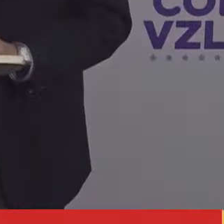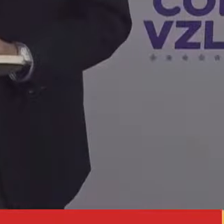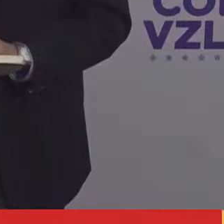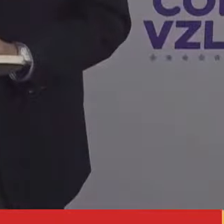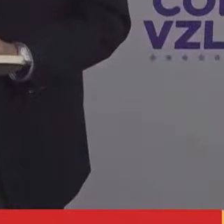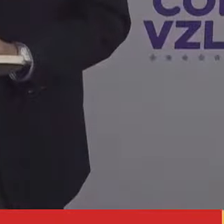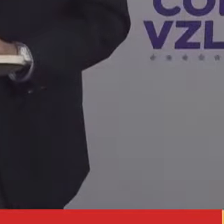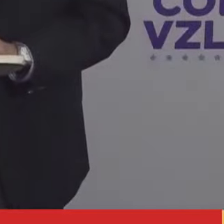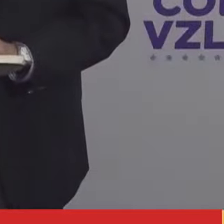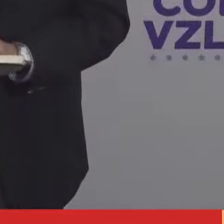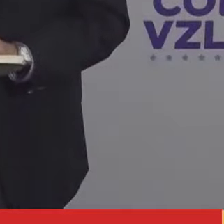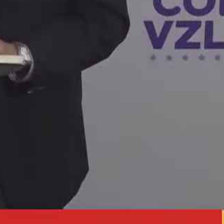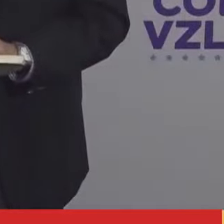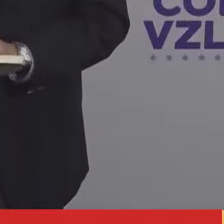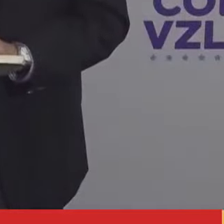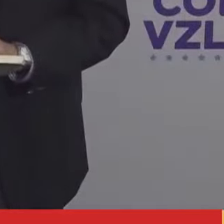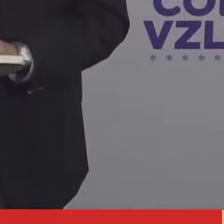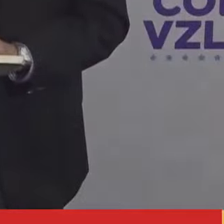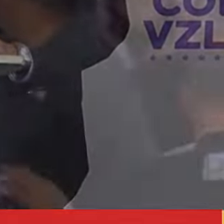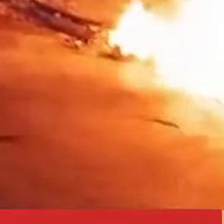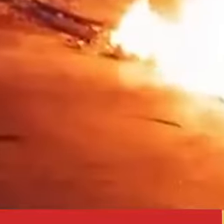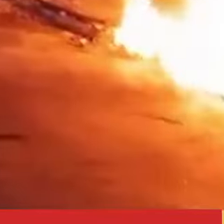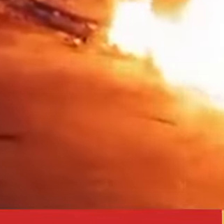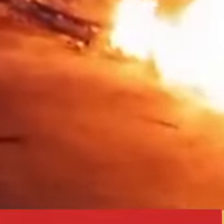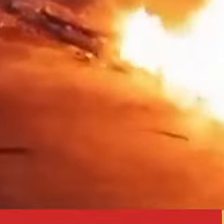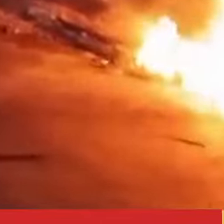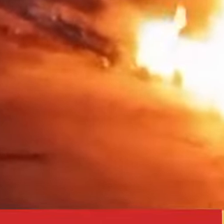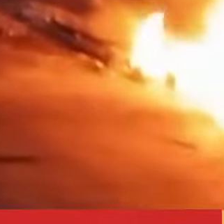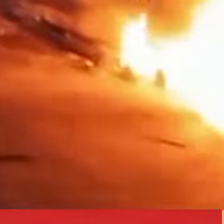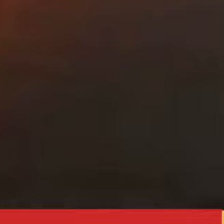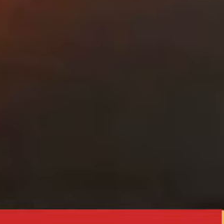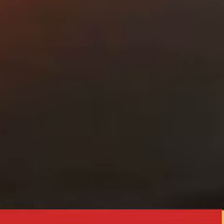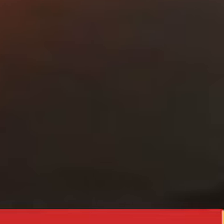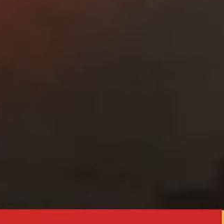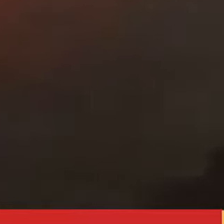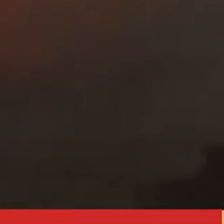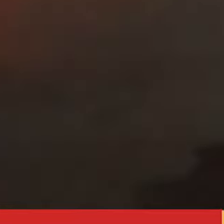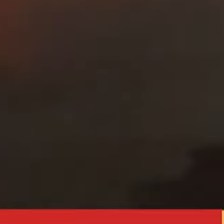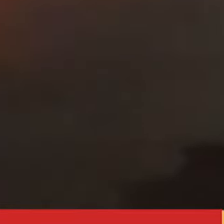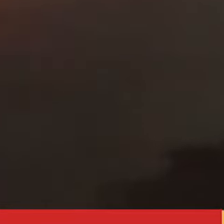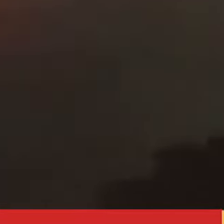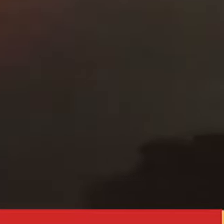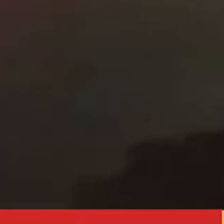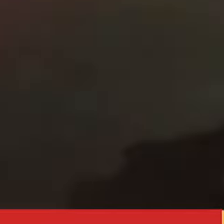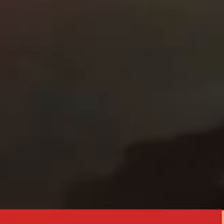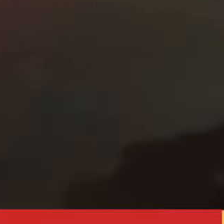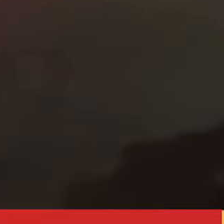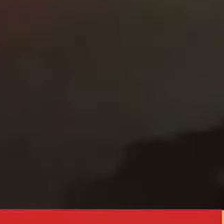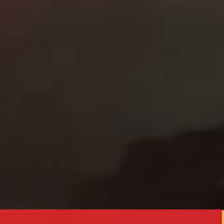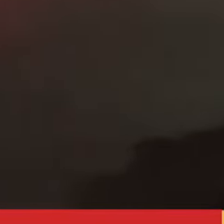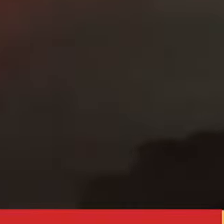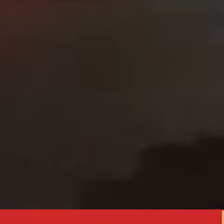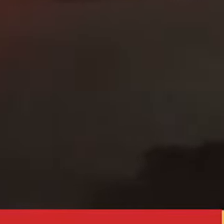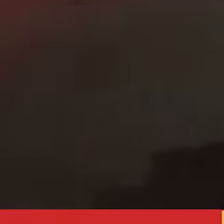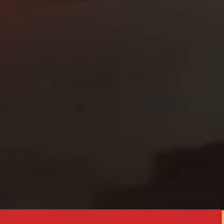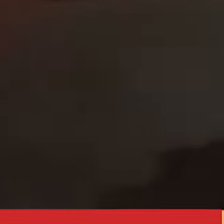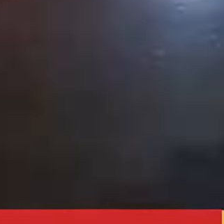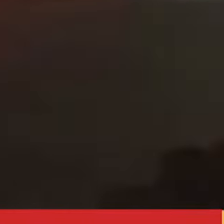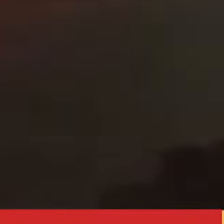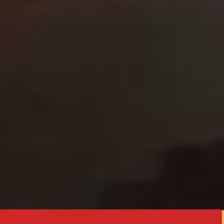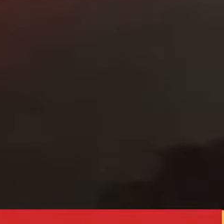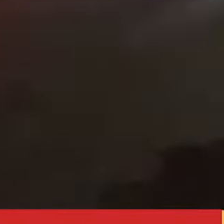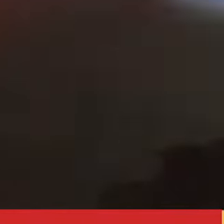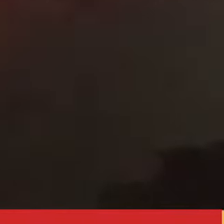tenemos otras actas que nos dan un triunfo sobre el 70%. Bueno, un elemento que avala esta